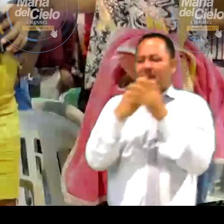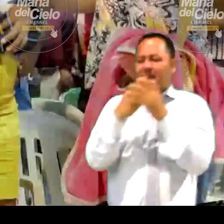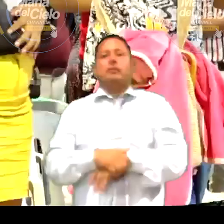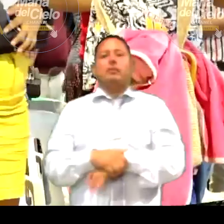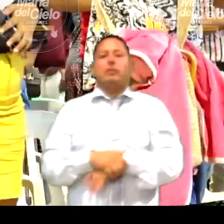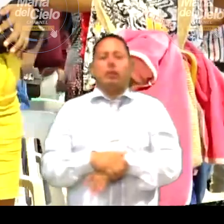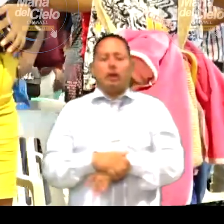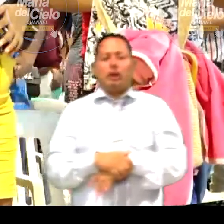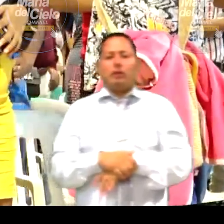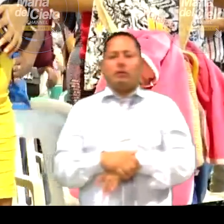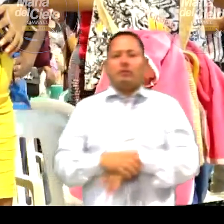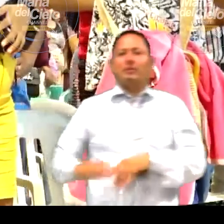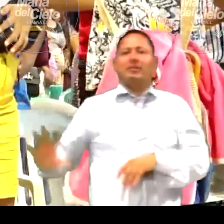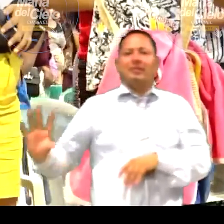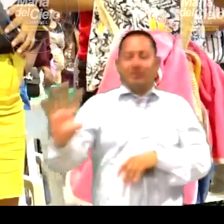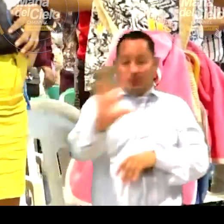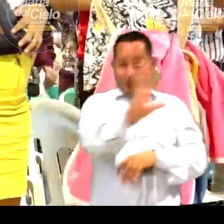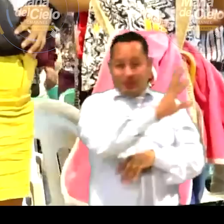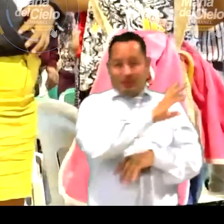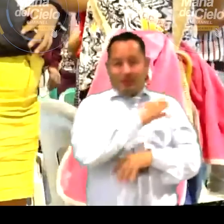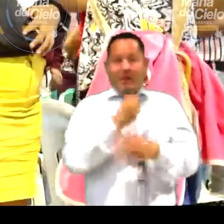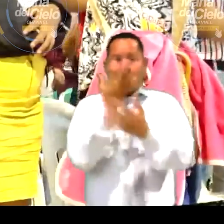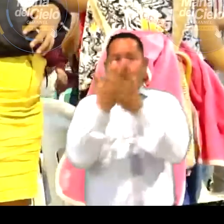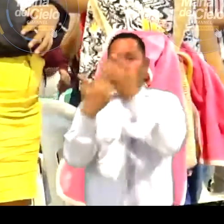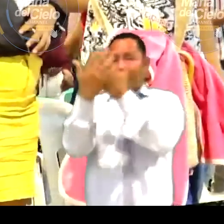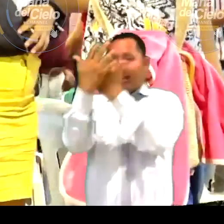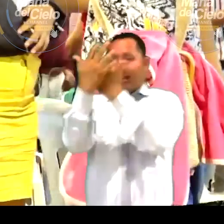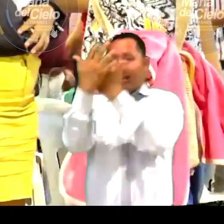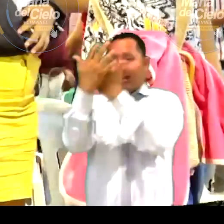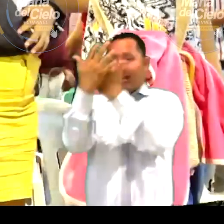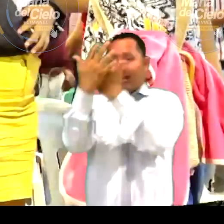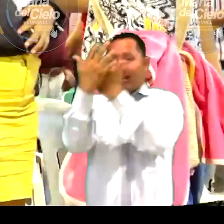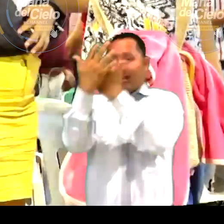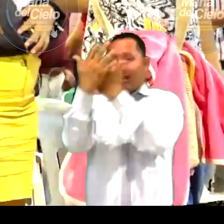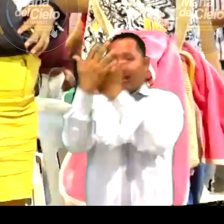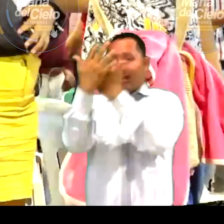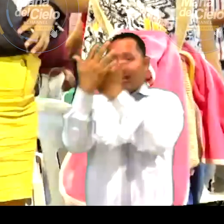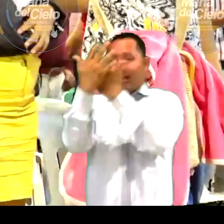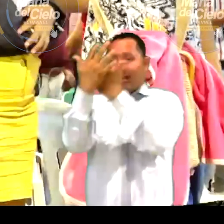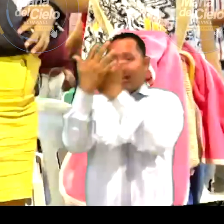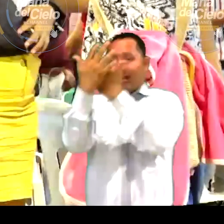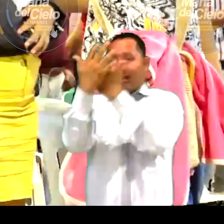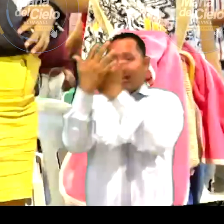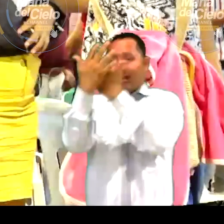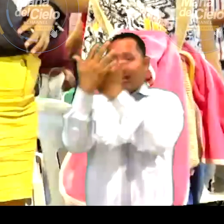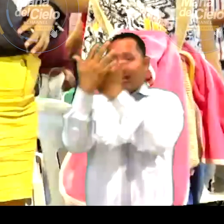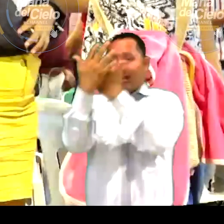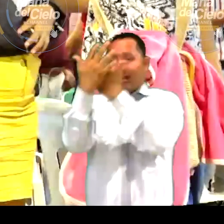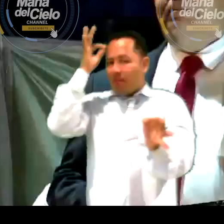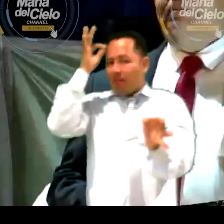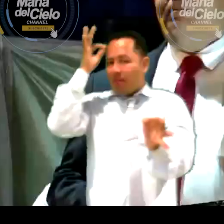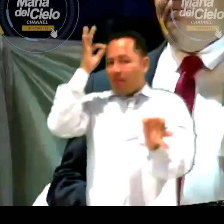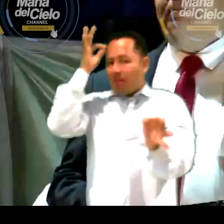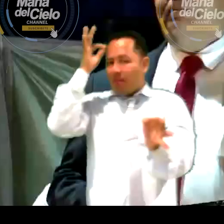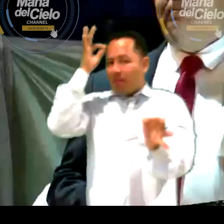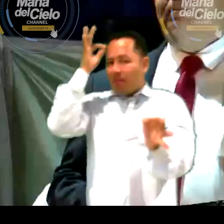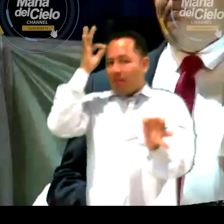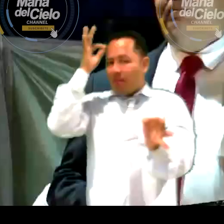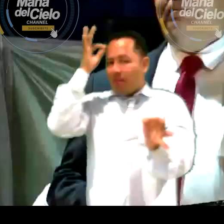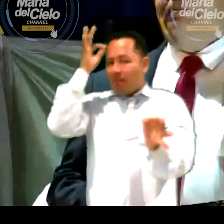Todos esos que me levantan la mano, los voy a invitar que den un paso de fe. Eso es creer.